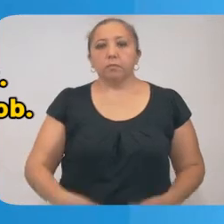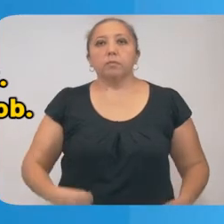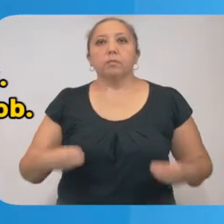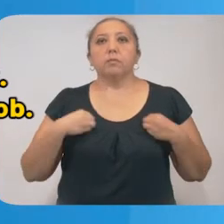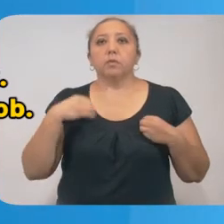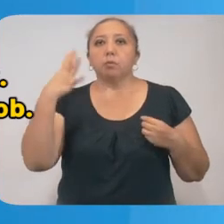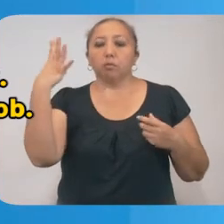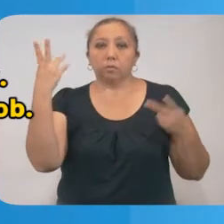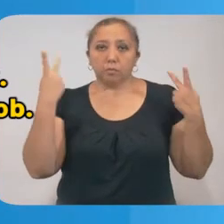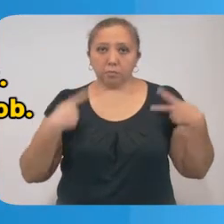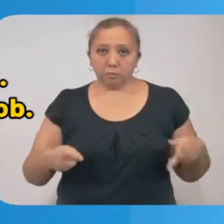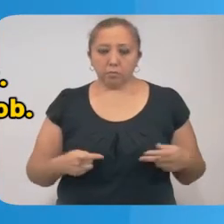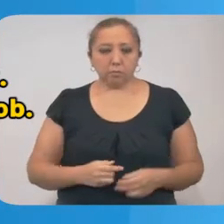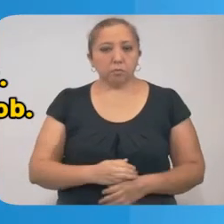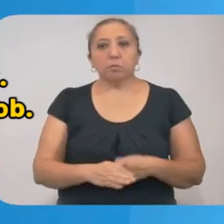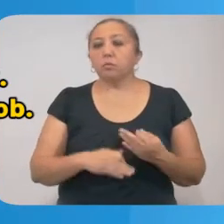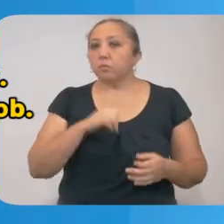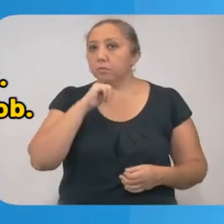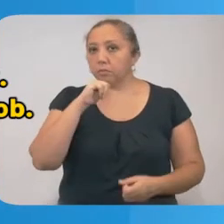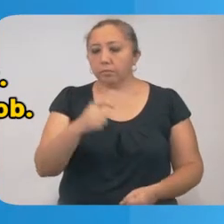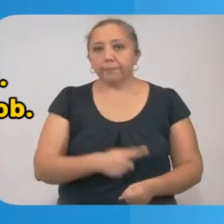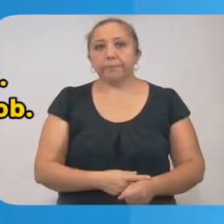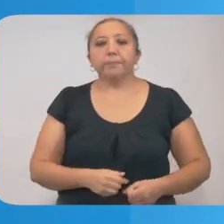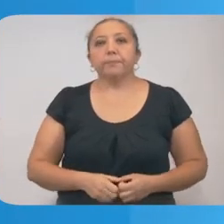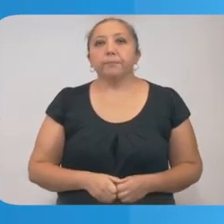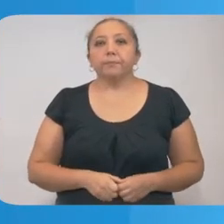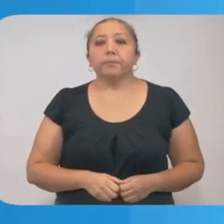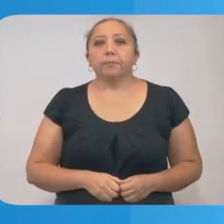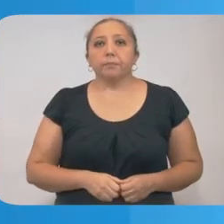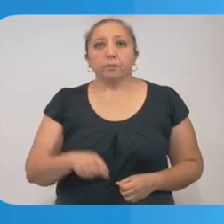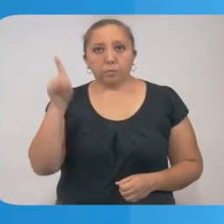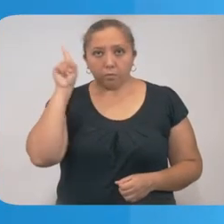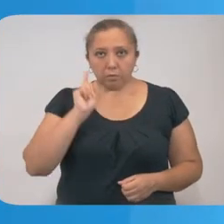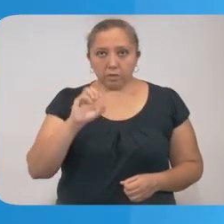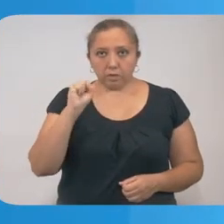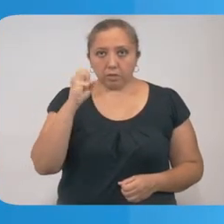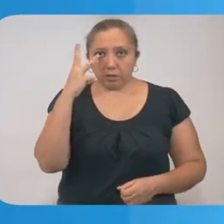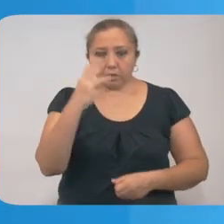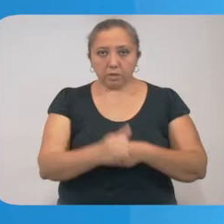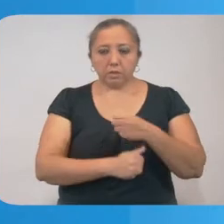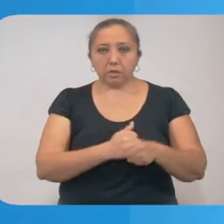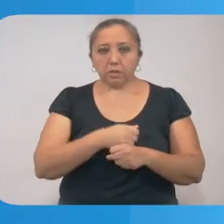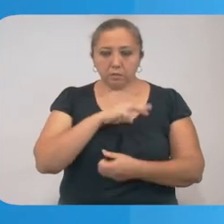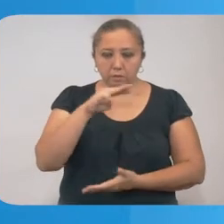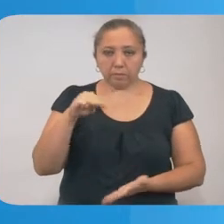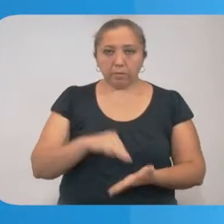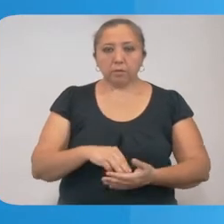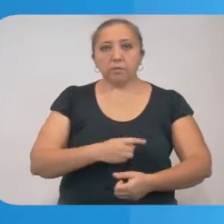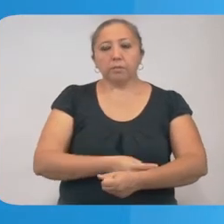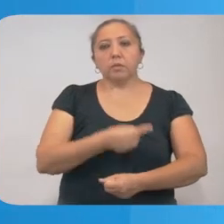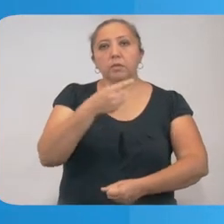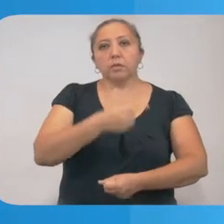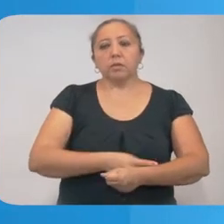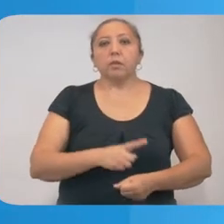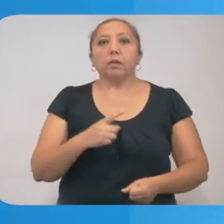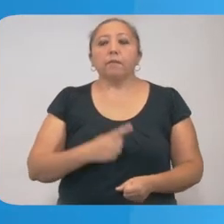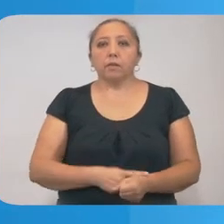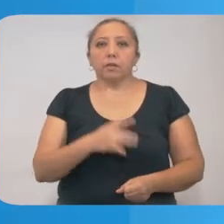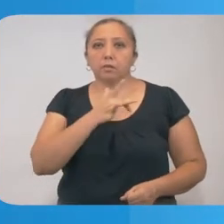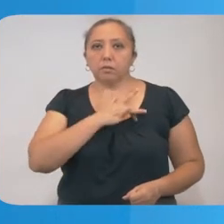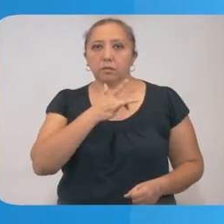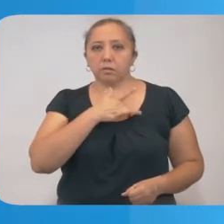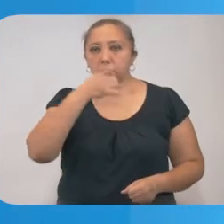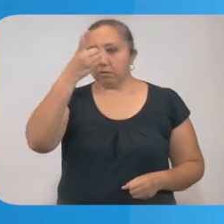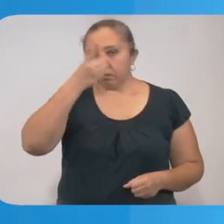con 4 contactos, todos asintomáticos. Mujer de 63 años de Mérida con hipertensión, enfermedad cardíaca